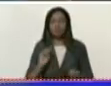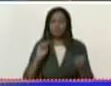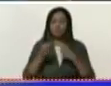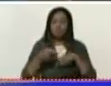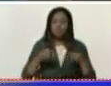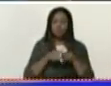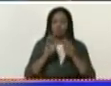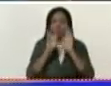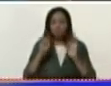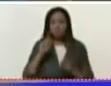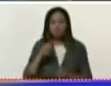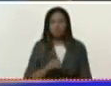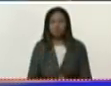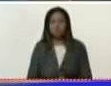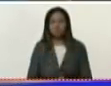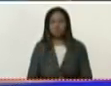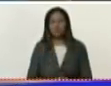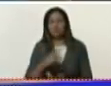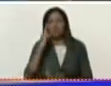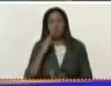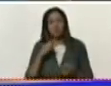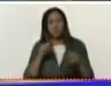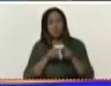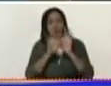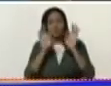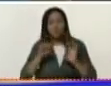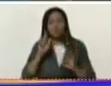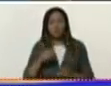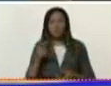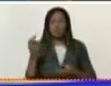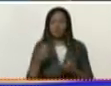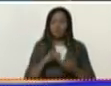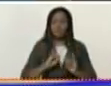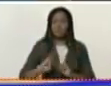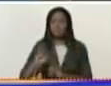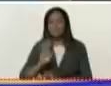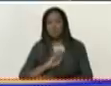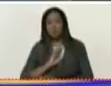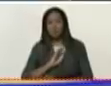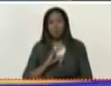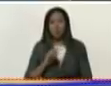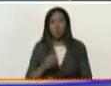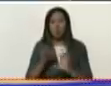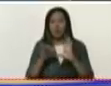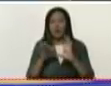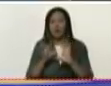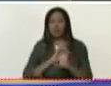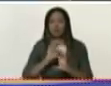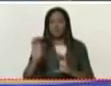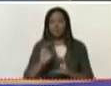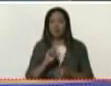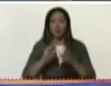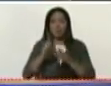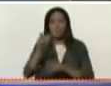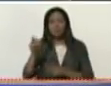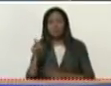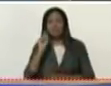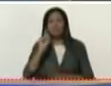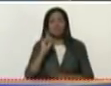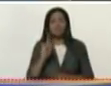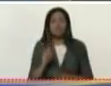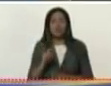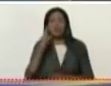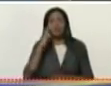intercambio en bolívares dentro del mismo carnet de la patria. Alguna gente que necesita bolívares, quiere